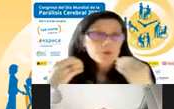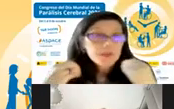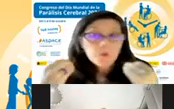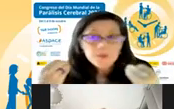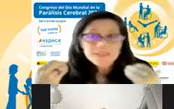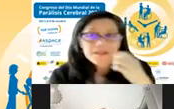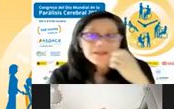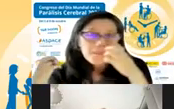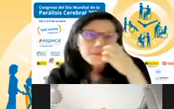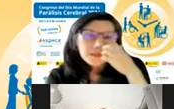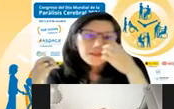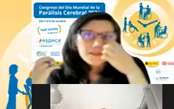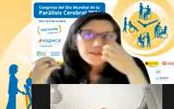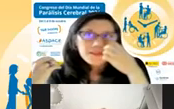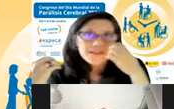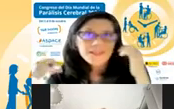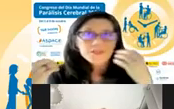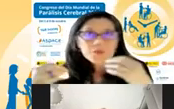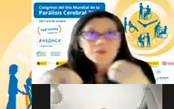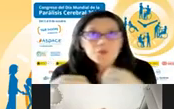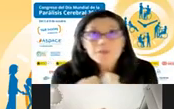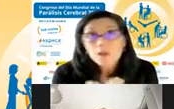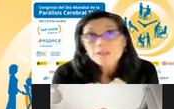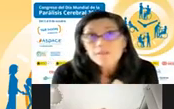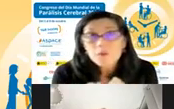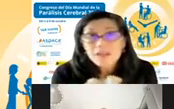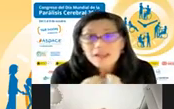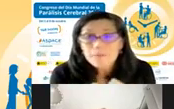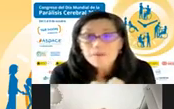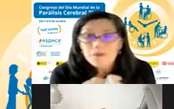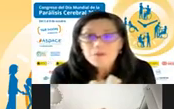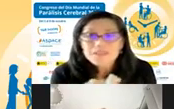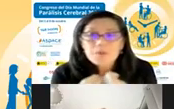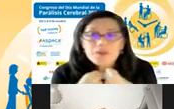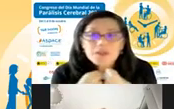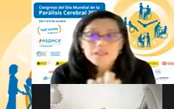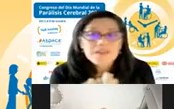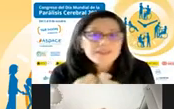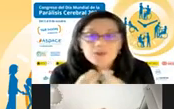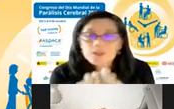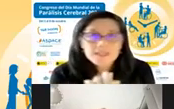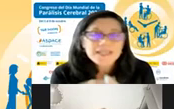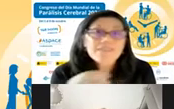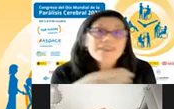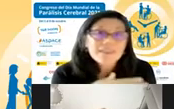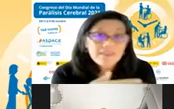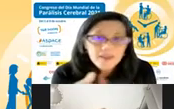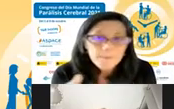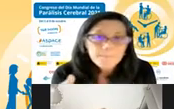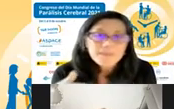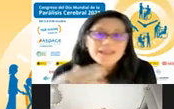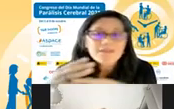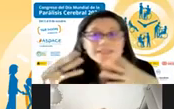la propia encuesta de datos de nuestro mercado de trabajo, que es la EPA, la encuesta de población activa, entre otras,